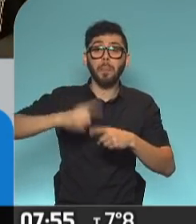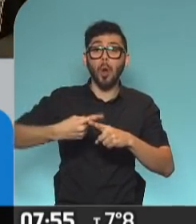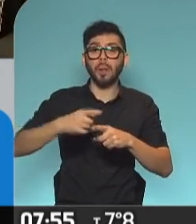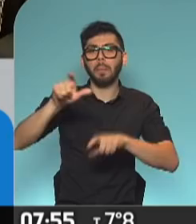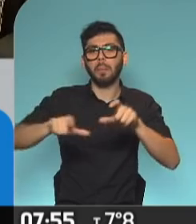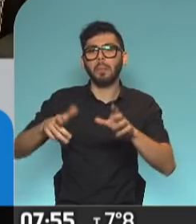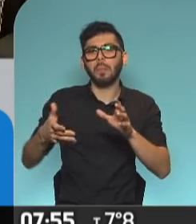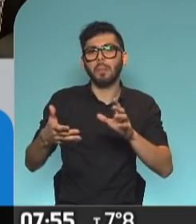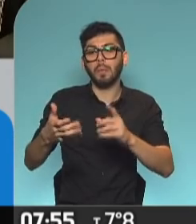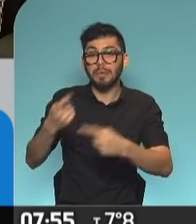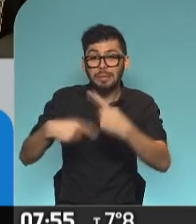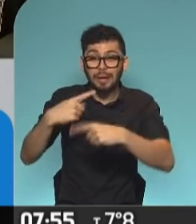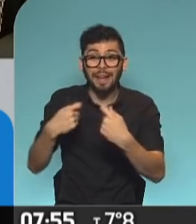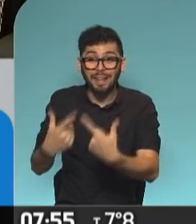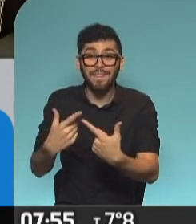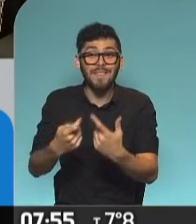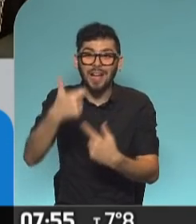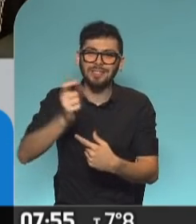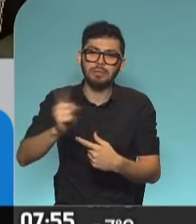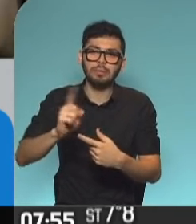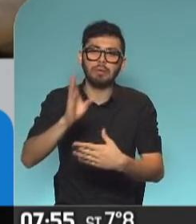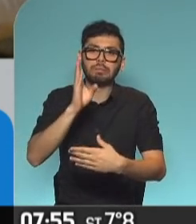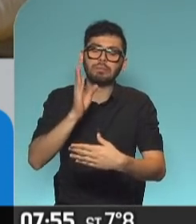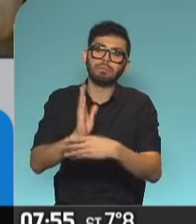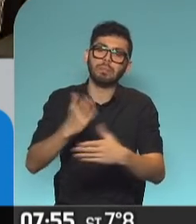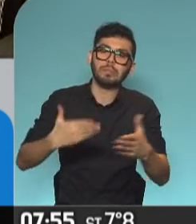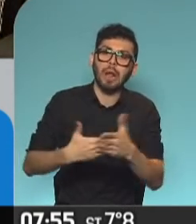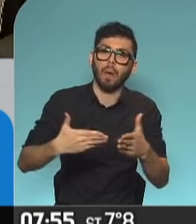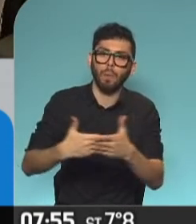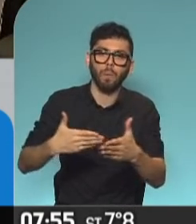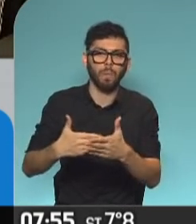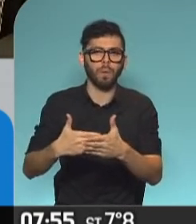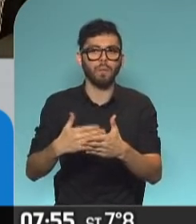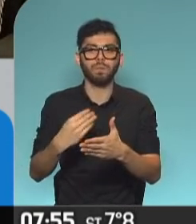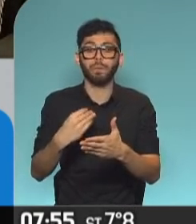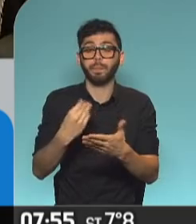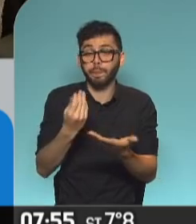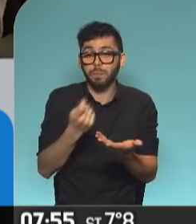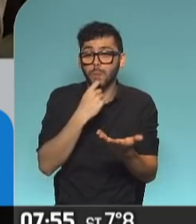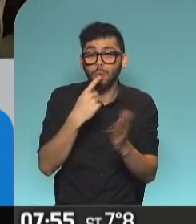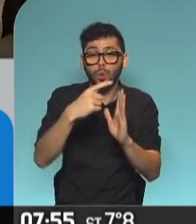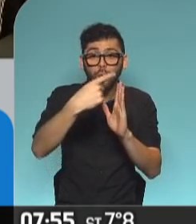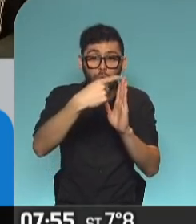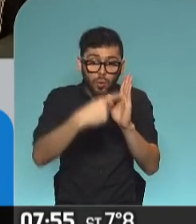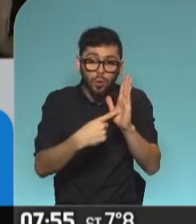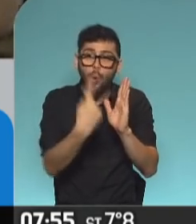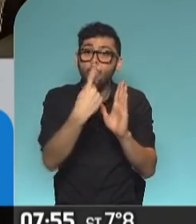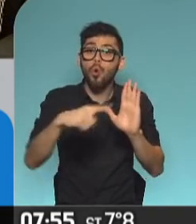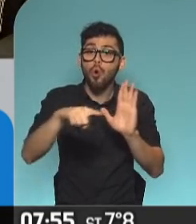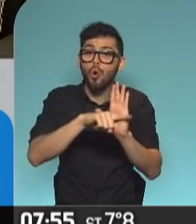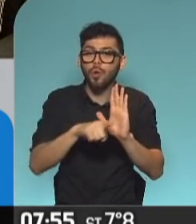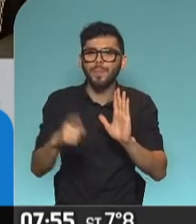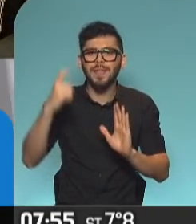lo que mencionaba Daniel anteriormente, de incorporar uno de los requisitos, que es tener una